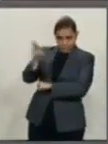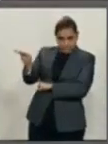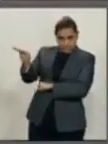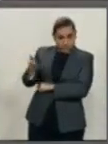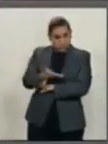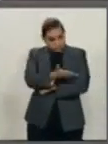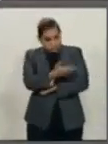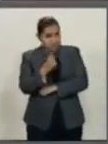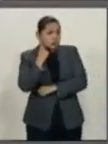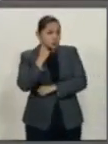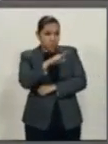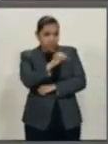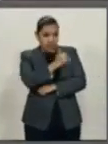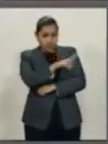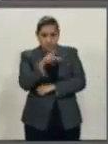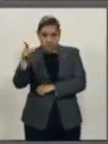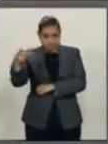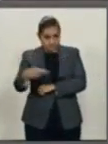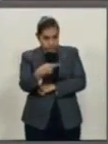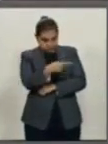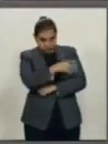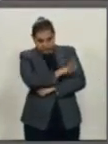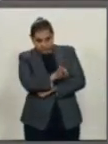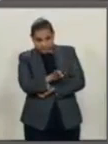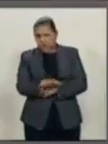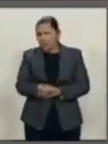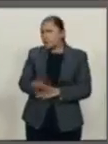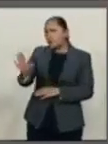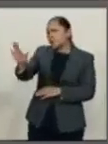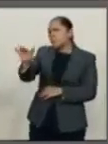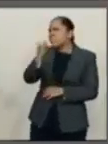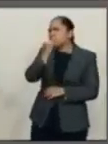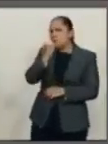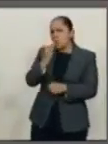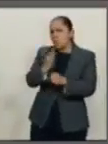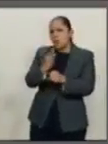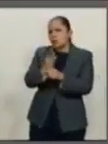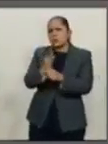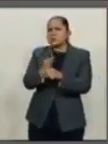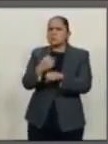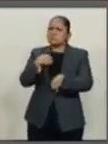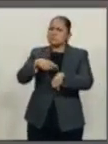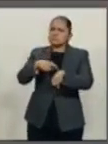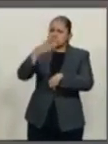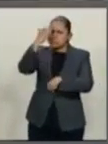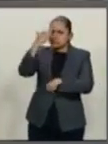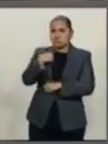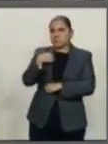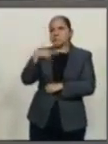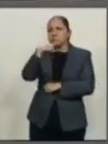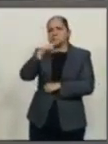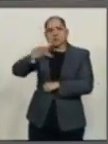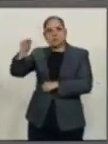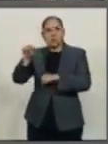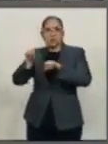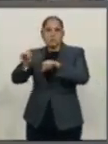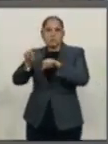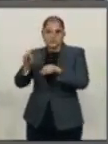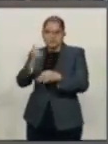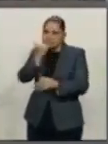Mayer, ¿acepta usted la pregunta? No tengo no tiempo, tengo que subir a mi oficina. Muchas Continúe gracias. Continúe con su intervención. Gracias.